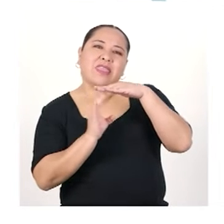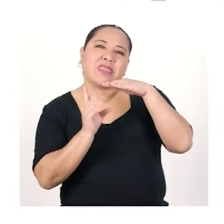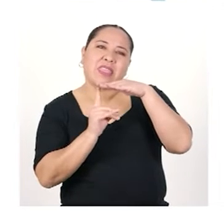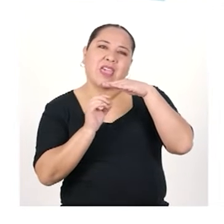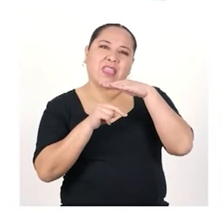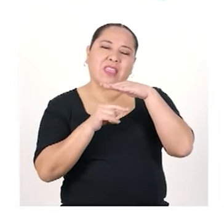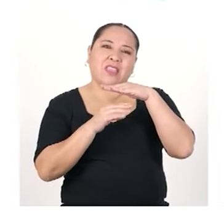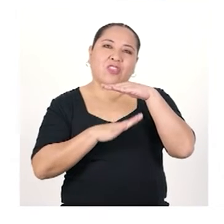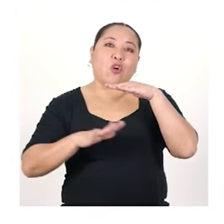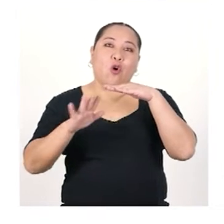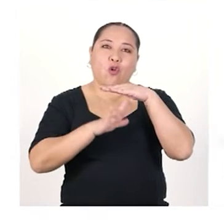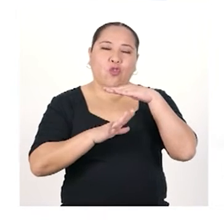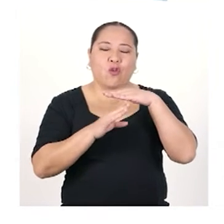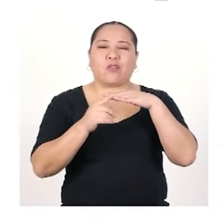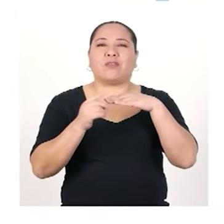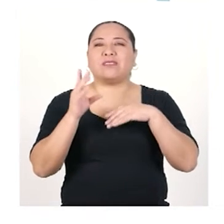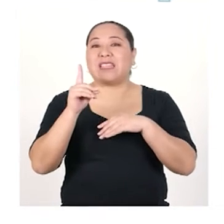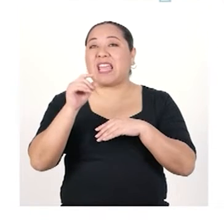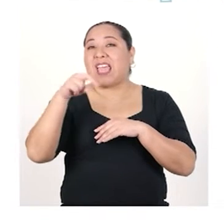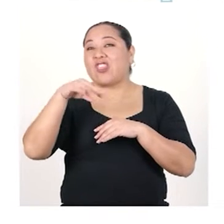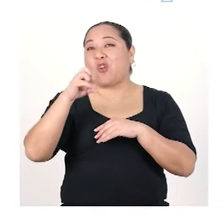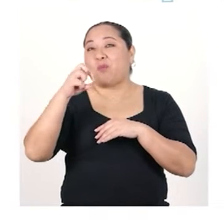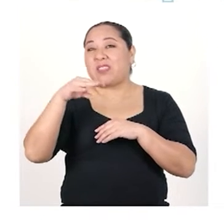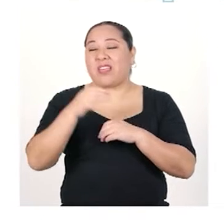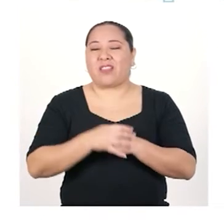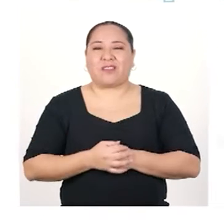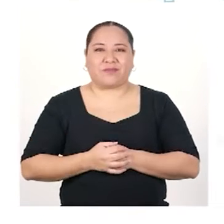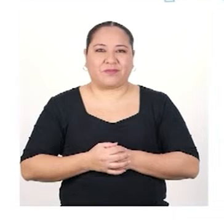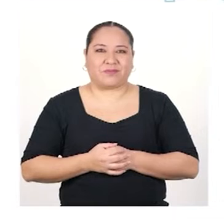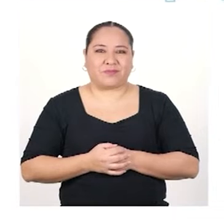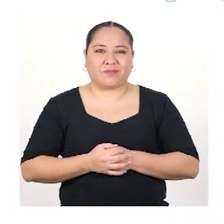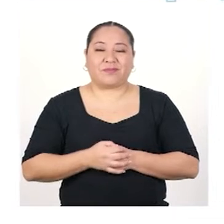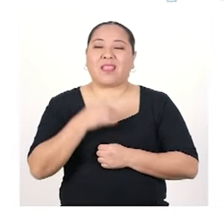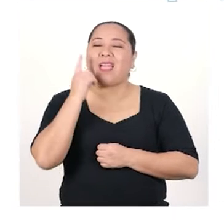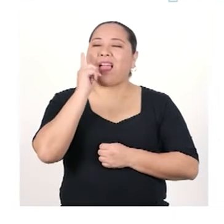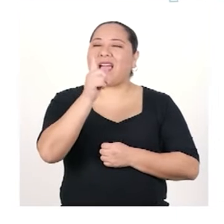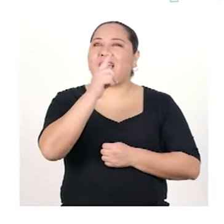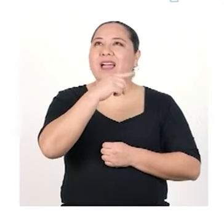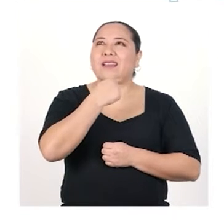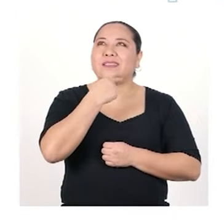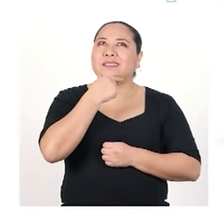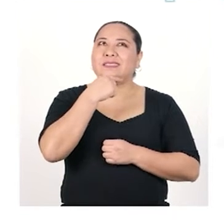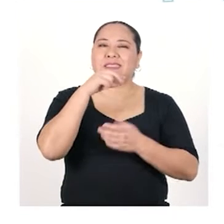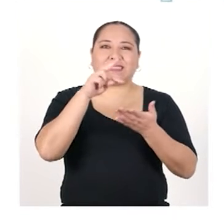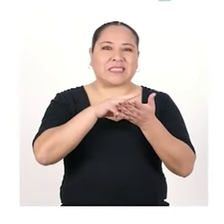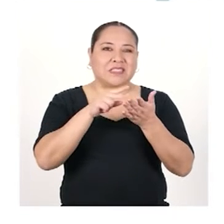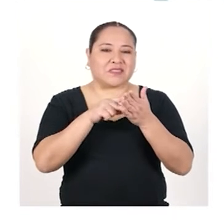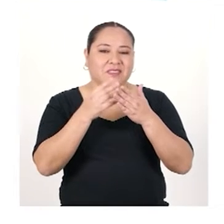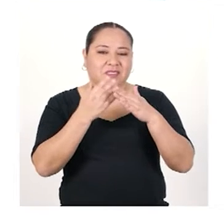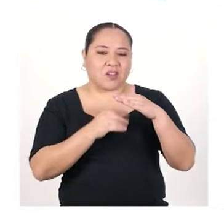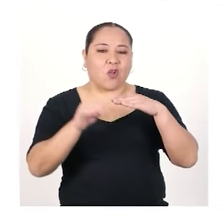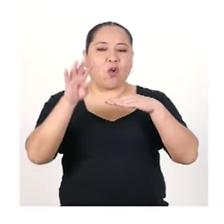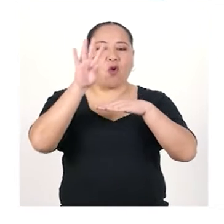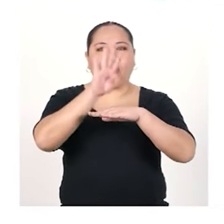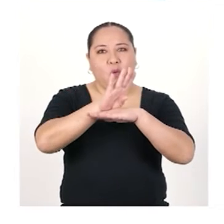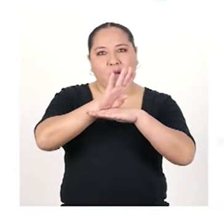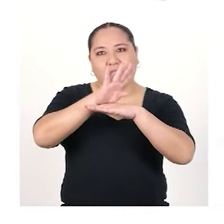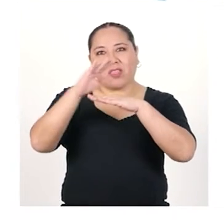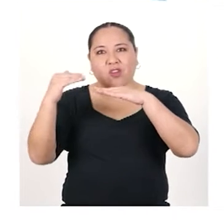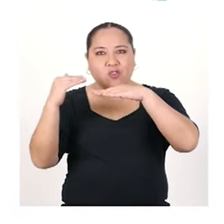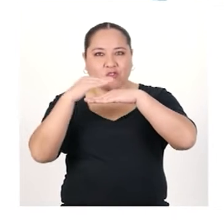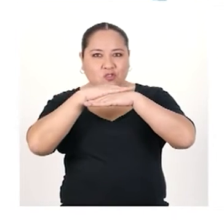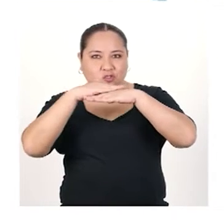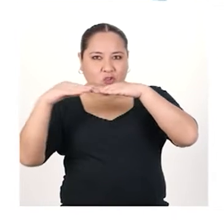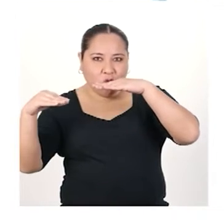de representa el todo, es decir, el denominador. Entonces, esto es